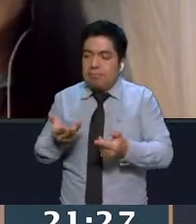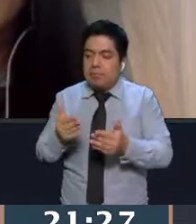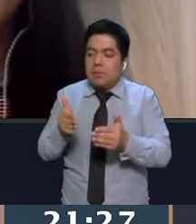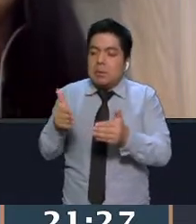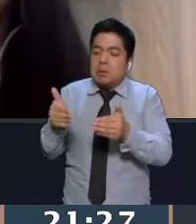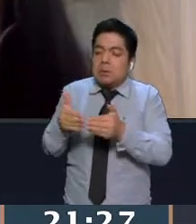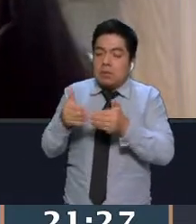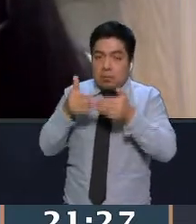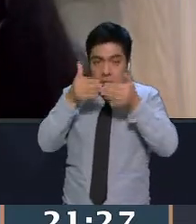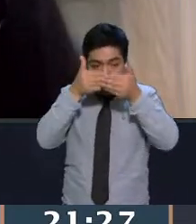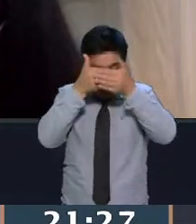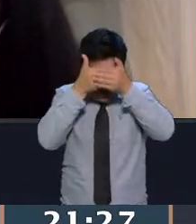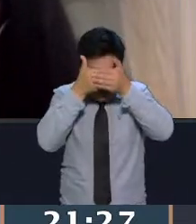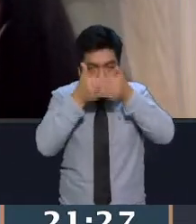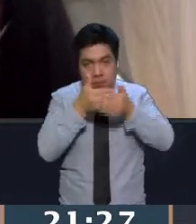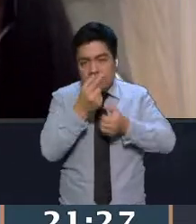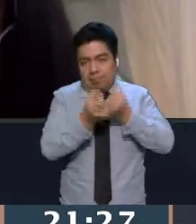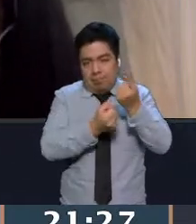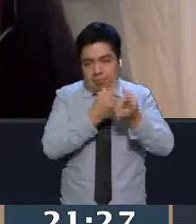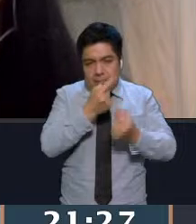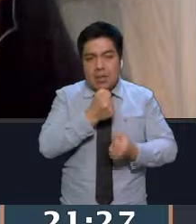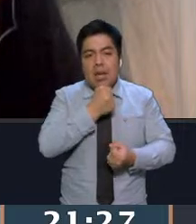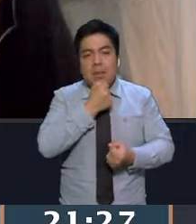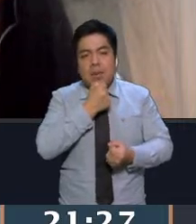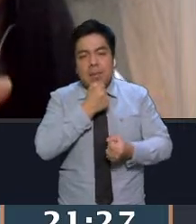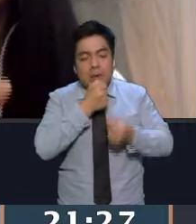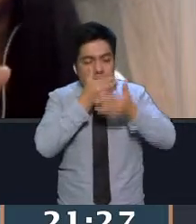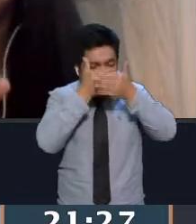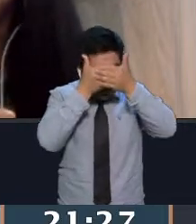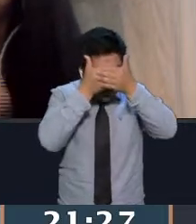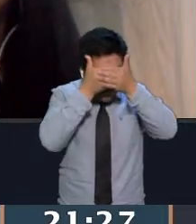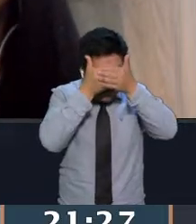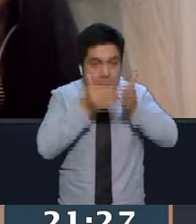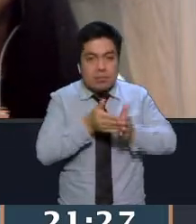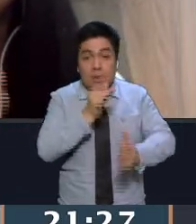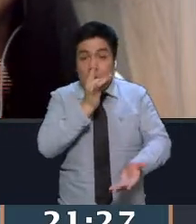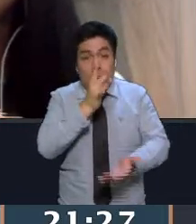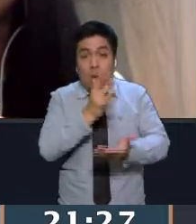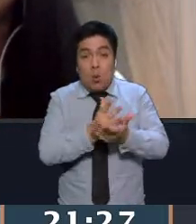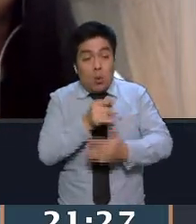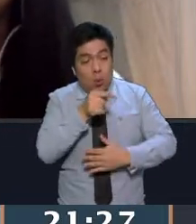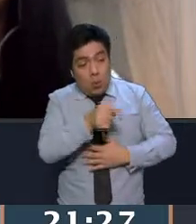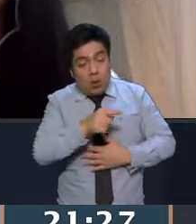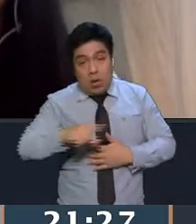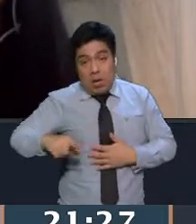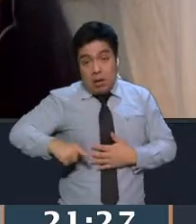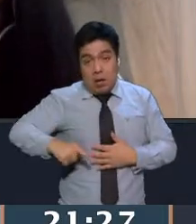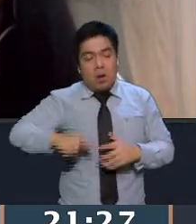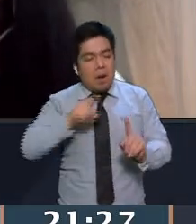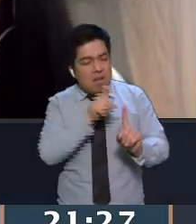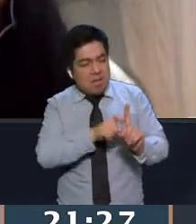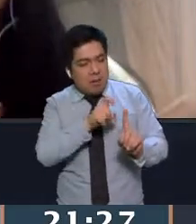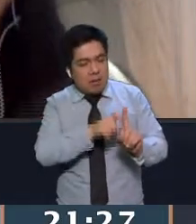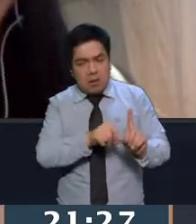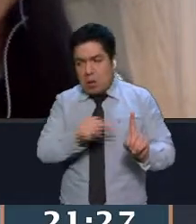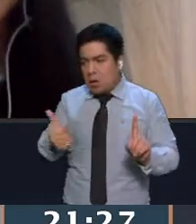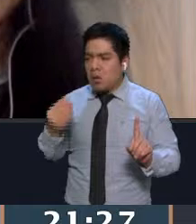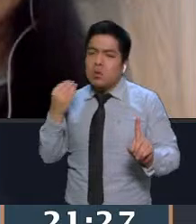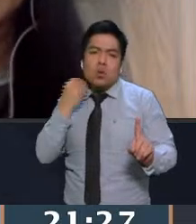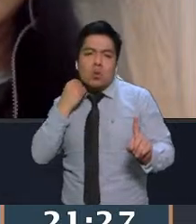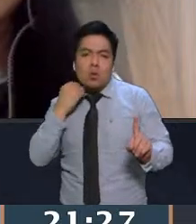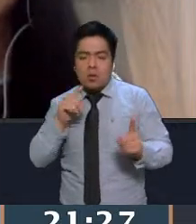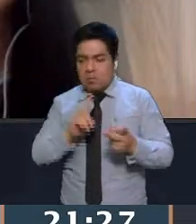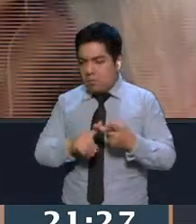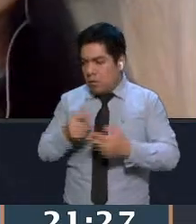el pensamiento de algunos reporteros a que solo se cuestiona el poder ejecutivo y ni siquiera el poder legislativo y el